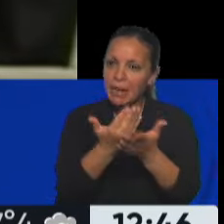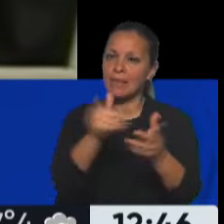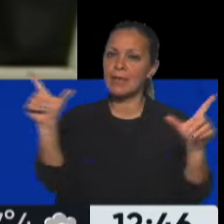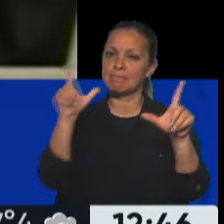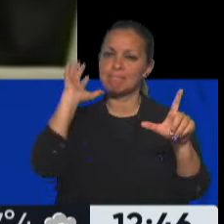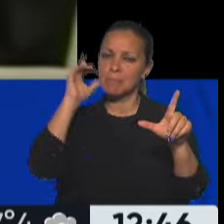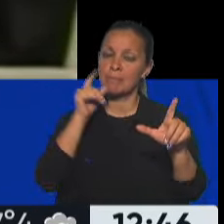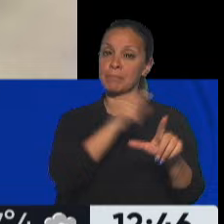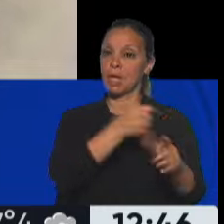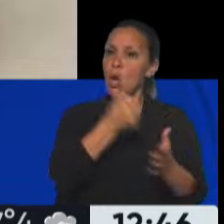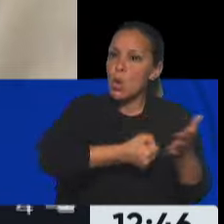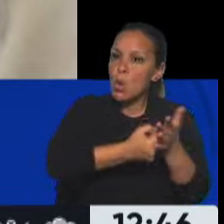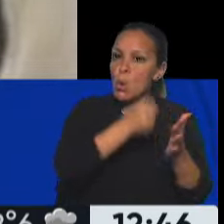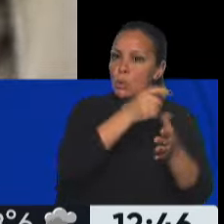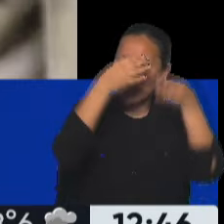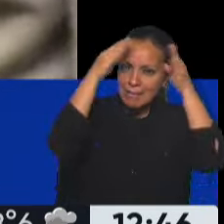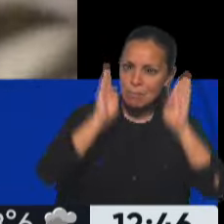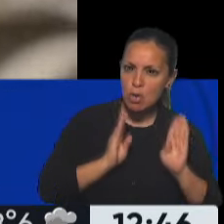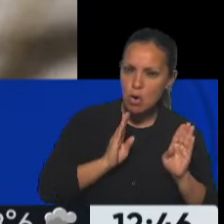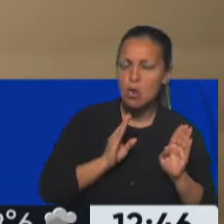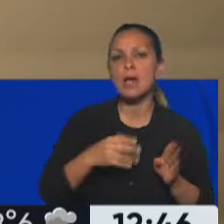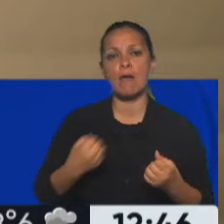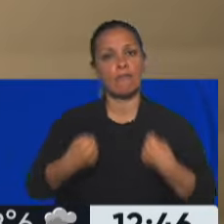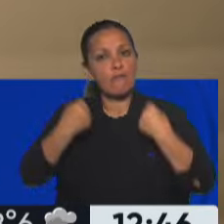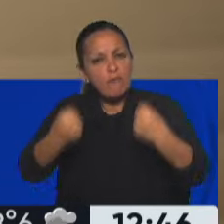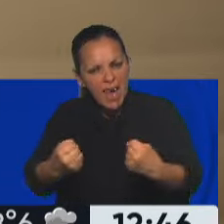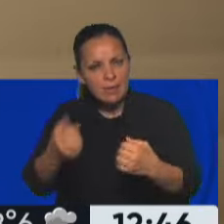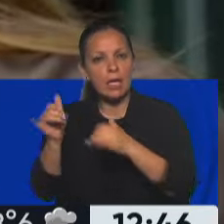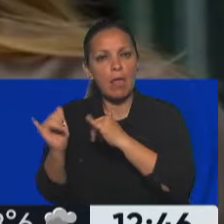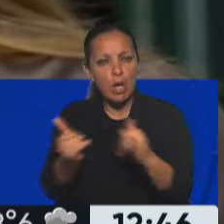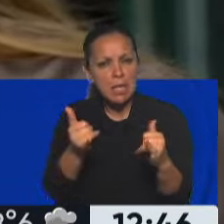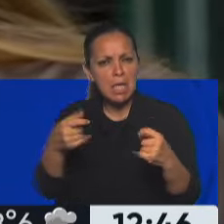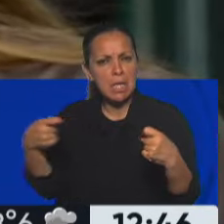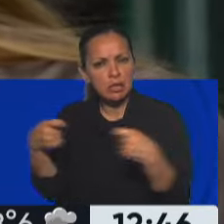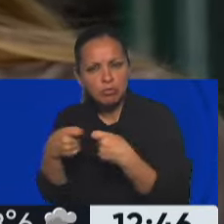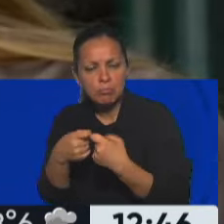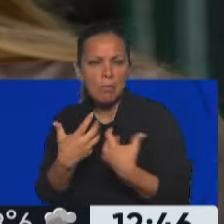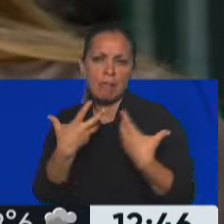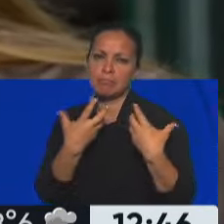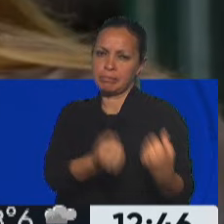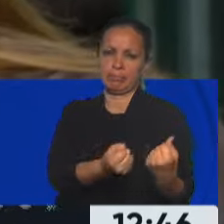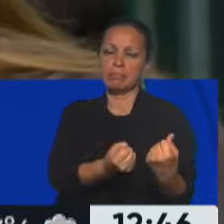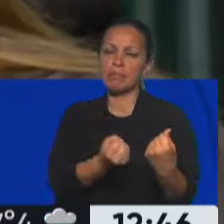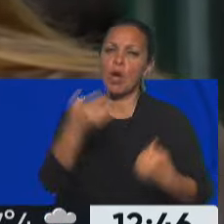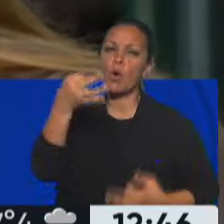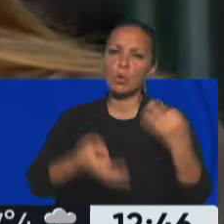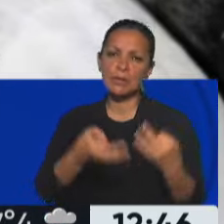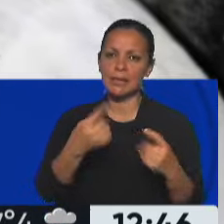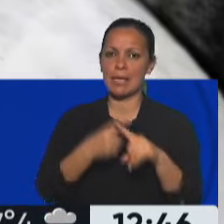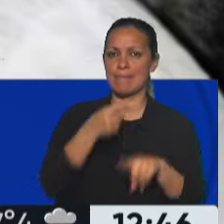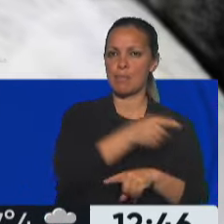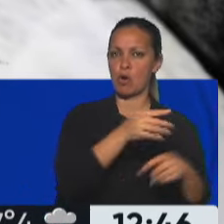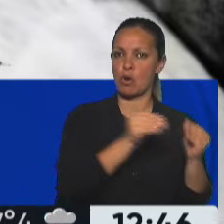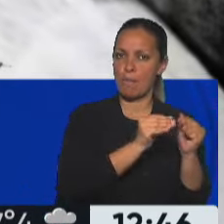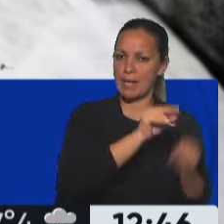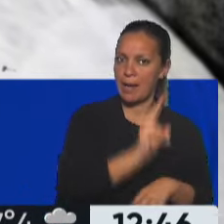de esa hermana, la fuerza de las chicas, el coraje de las pibas para salir a pedir justicia por su compañera. Una historia